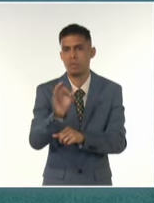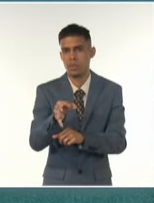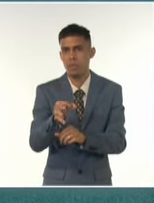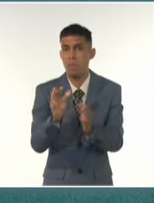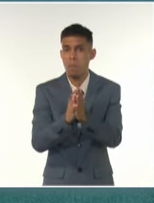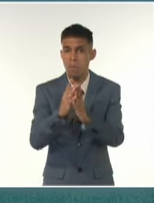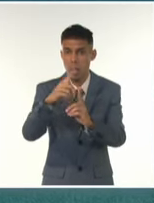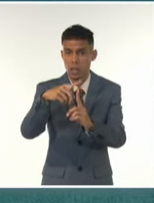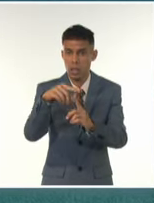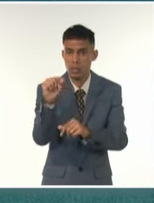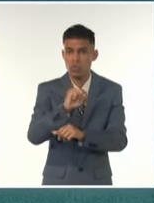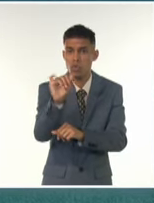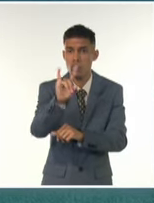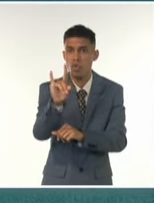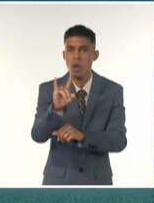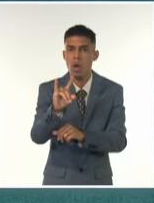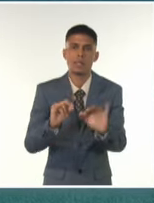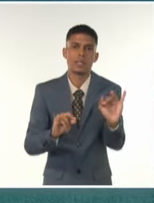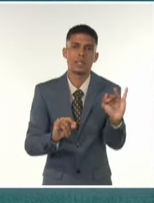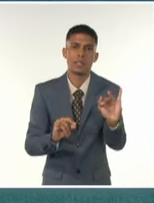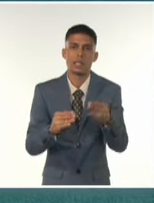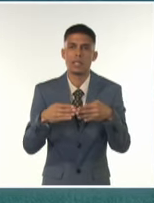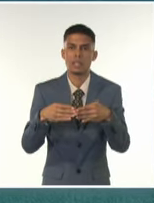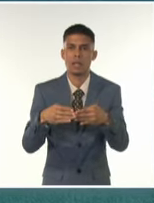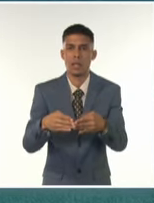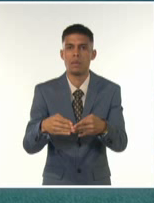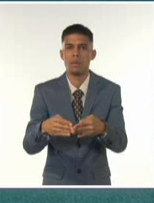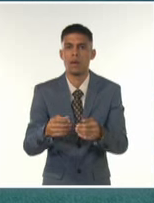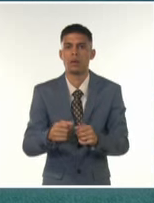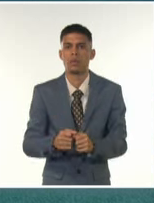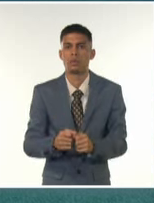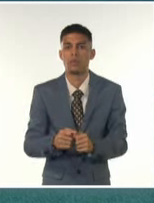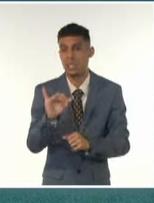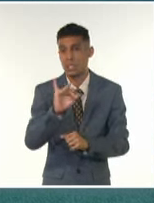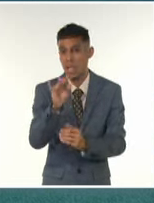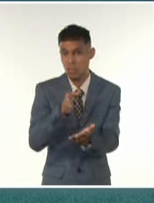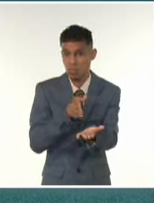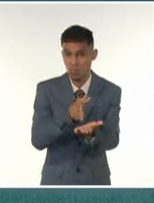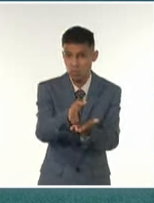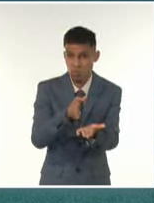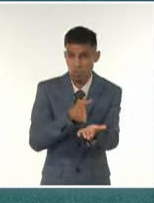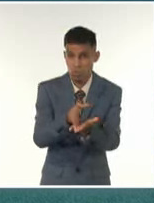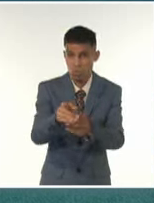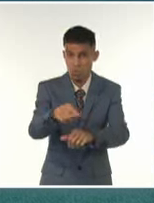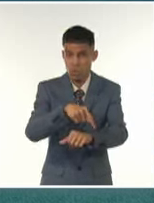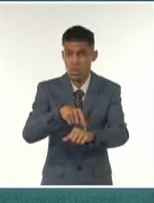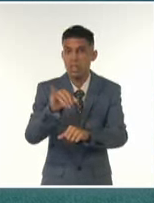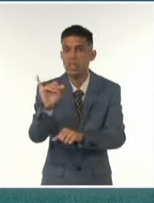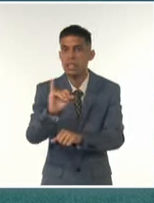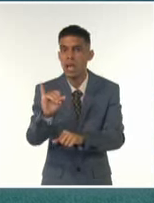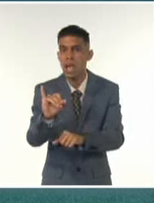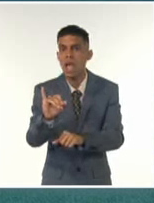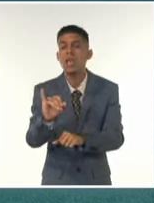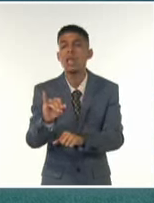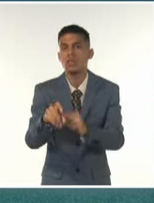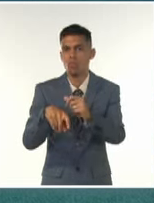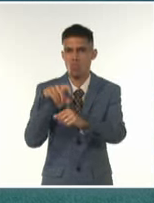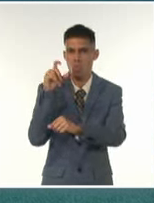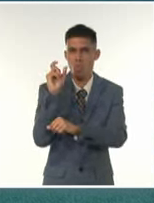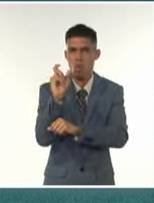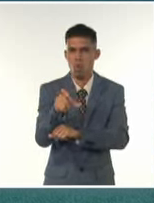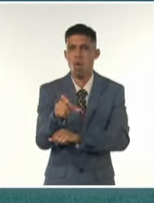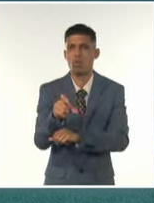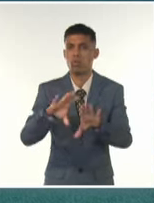venció 9 por7 a Granma llama la atención que de las siete carreras de los alazanes seis Fueron por la vía del jonrón todos sin